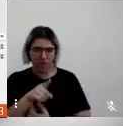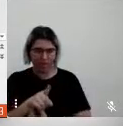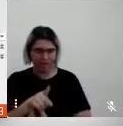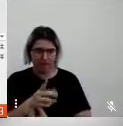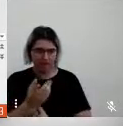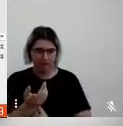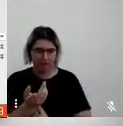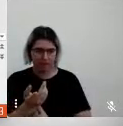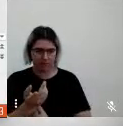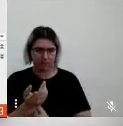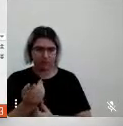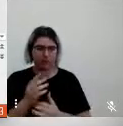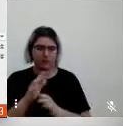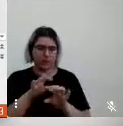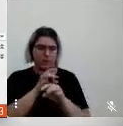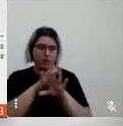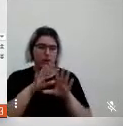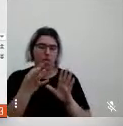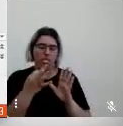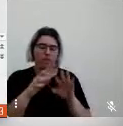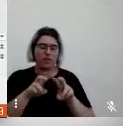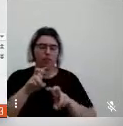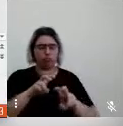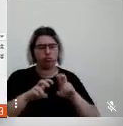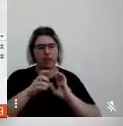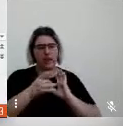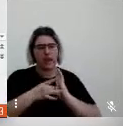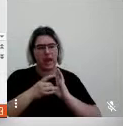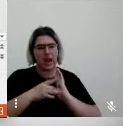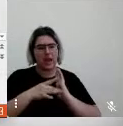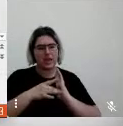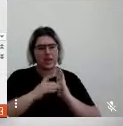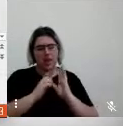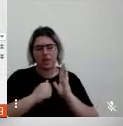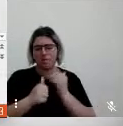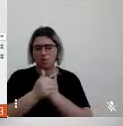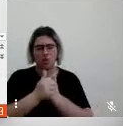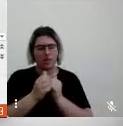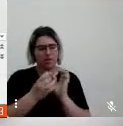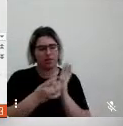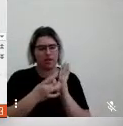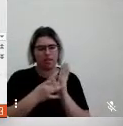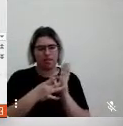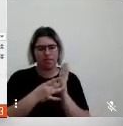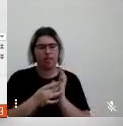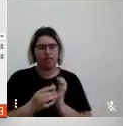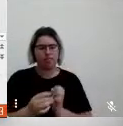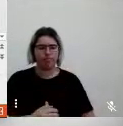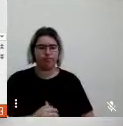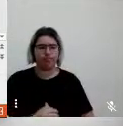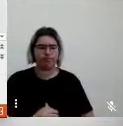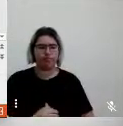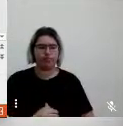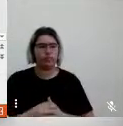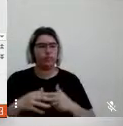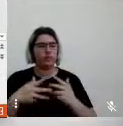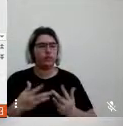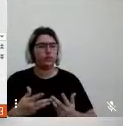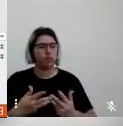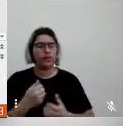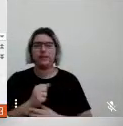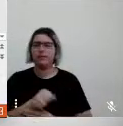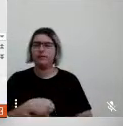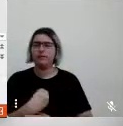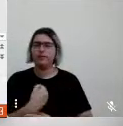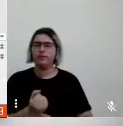necesita. Pero hay que buscar el equilibrio, pero siempre que prevalezca antes la calidad que la cantidad. Entonces, todo